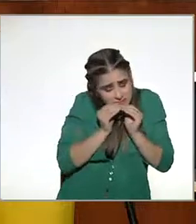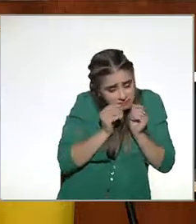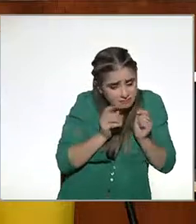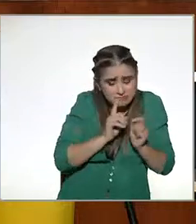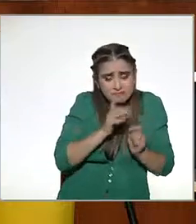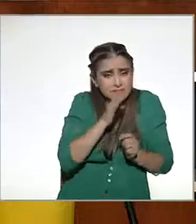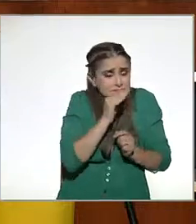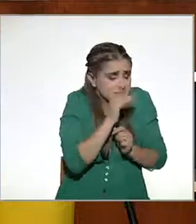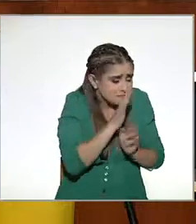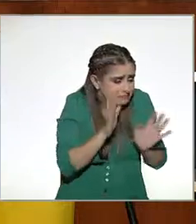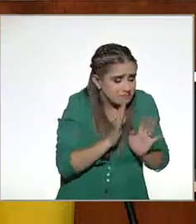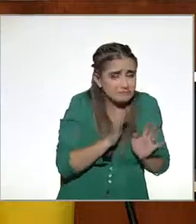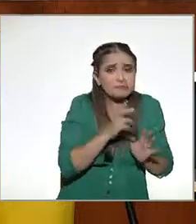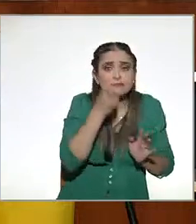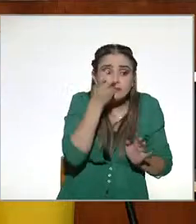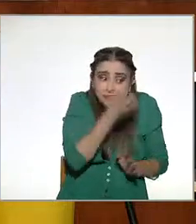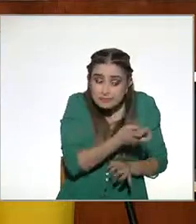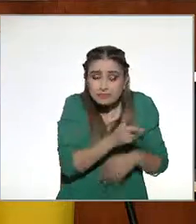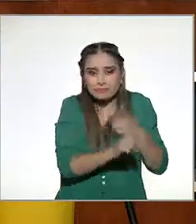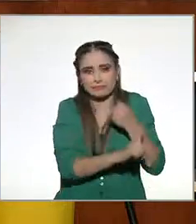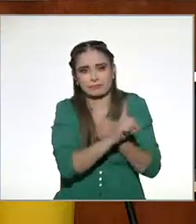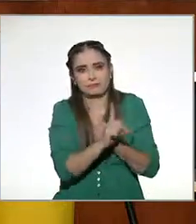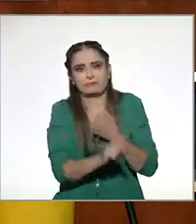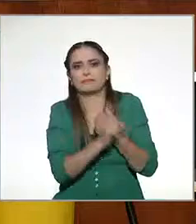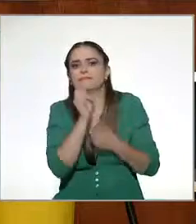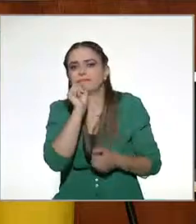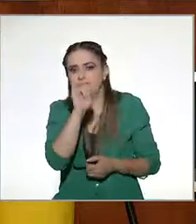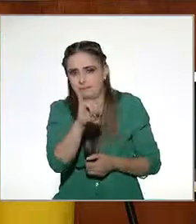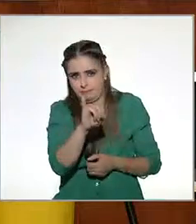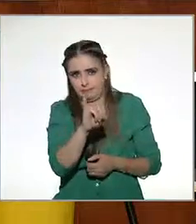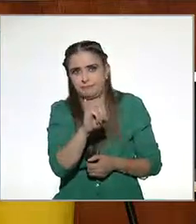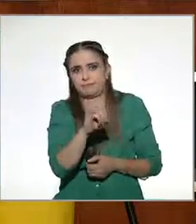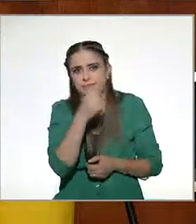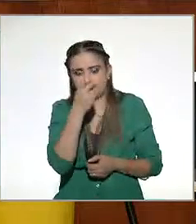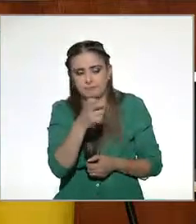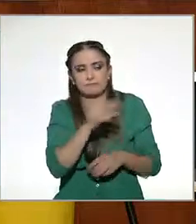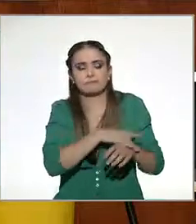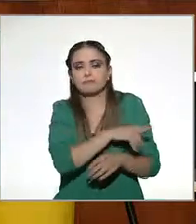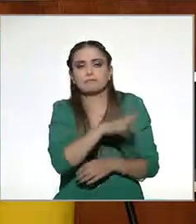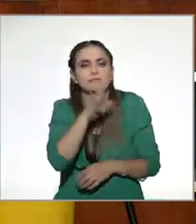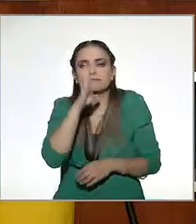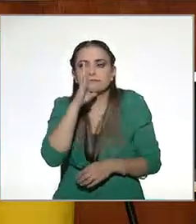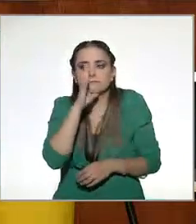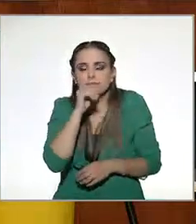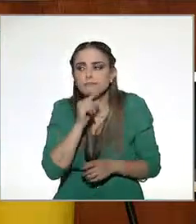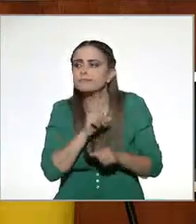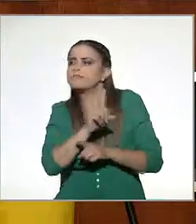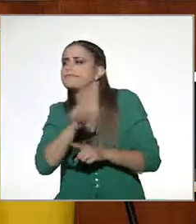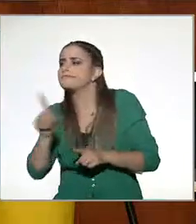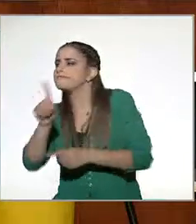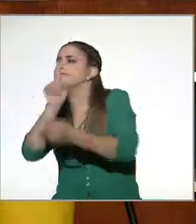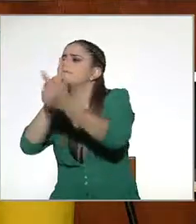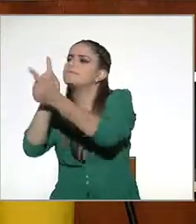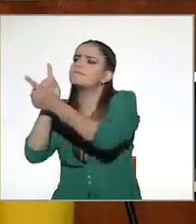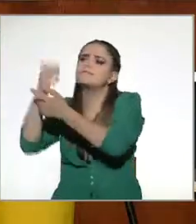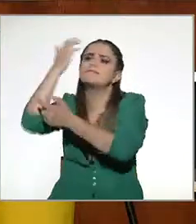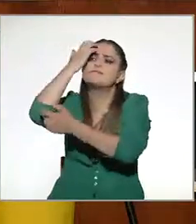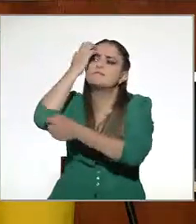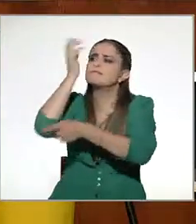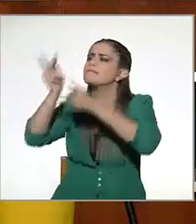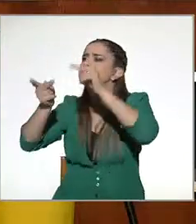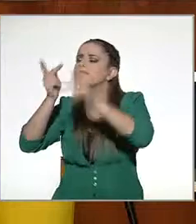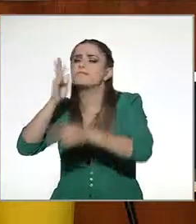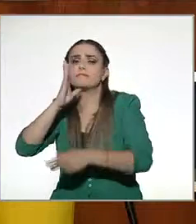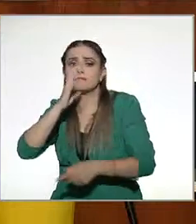problema, porque la funcionalidad es lo que nos va a determinar cuando se convierte en, perdón, en un problema o no. ¿Y